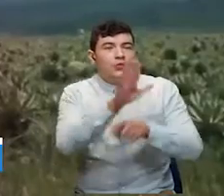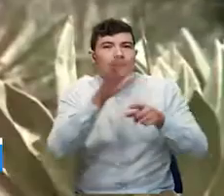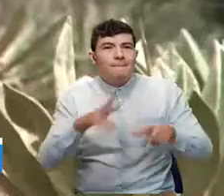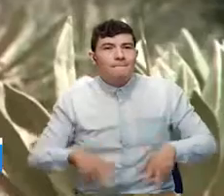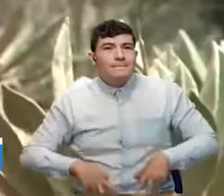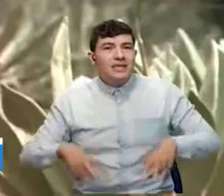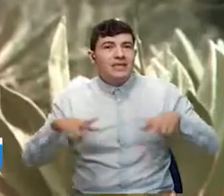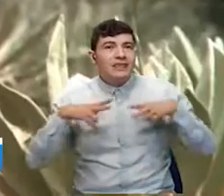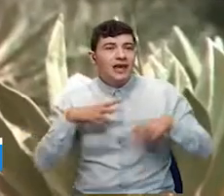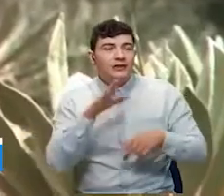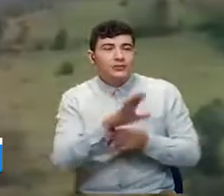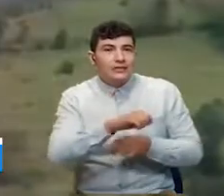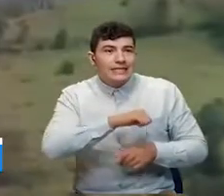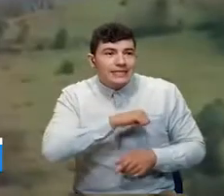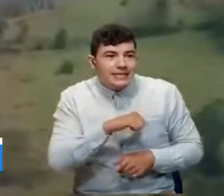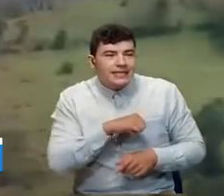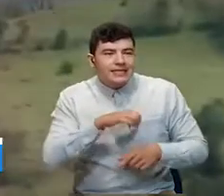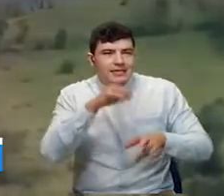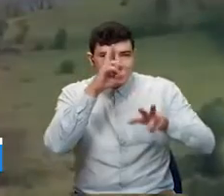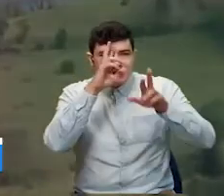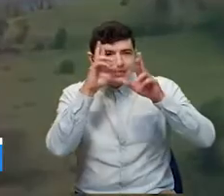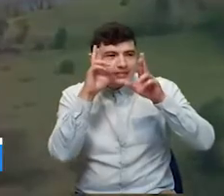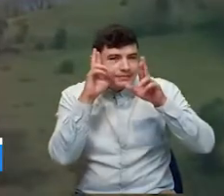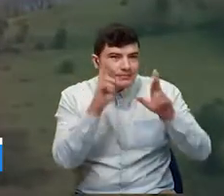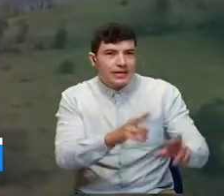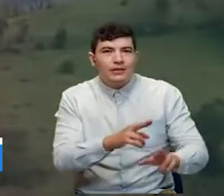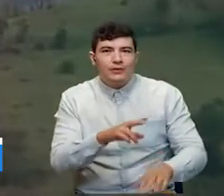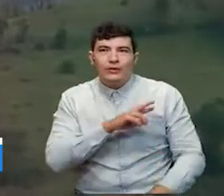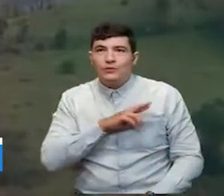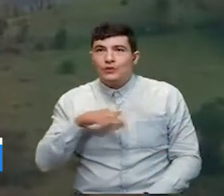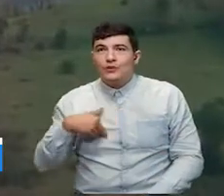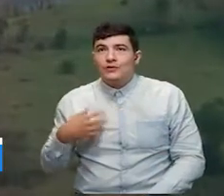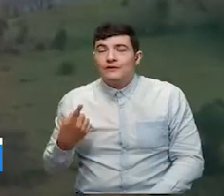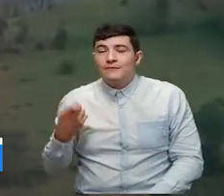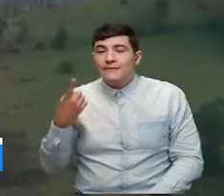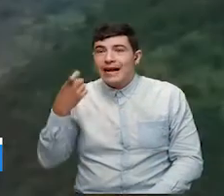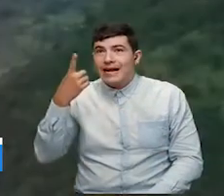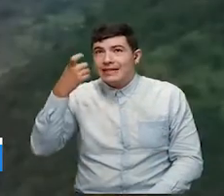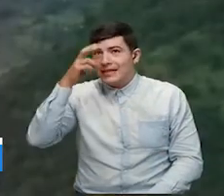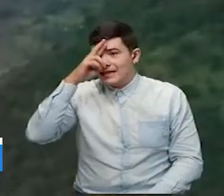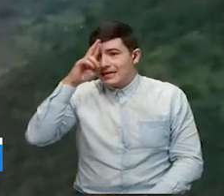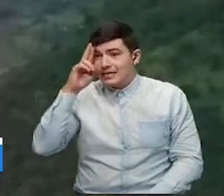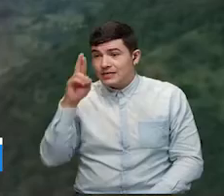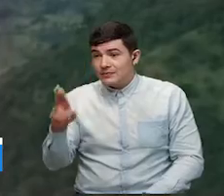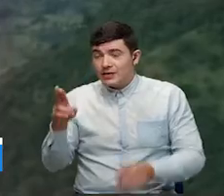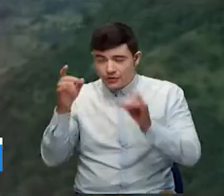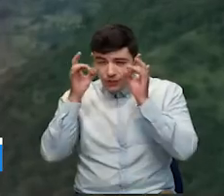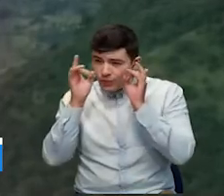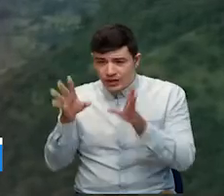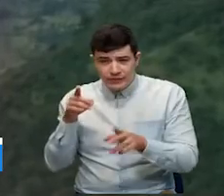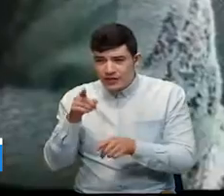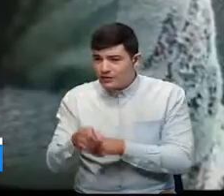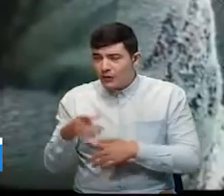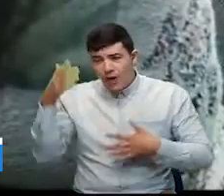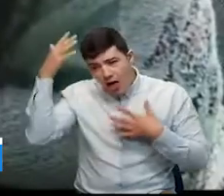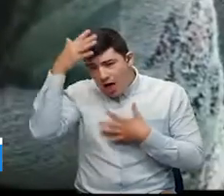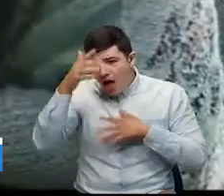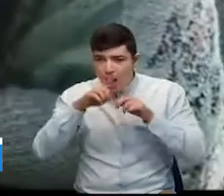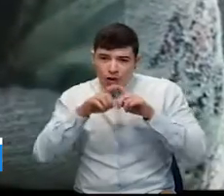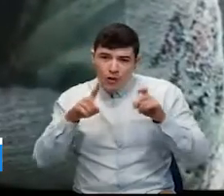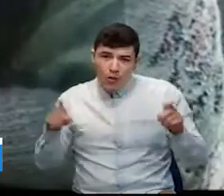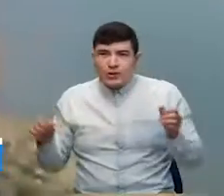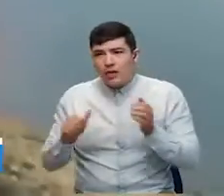respeto. Para nosotros es un irrespeto gravísimo, gravísimo lo que están haciendo de irse a bañar y hacer